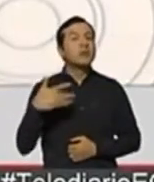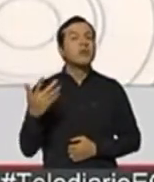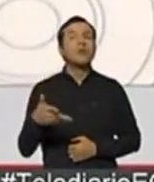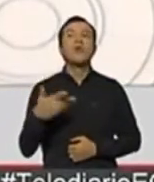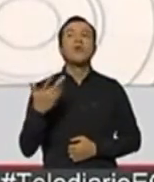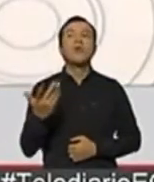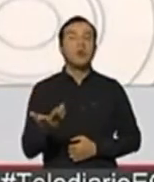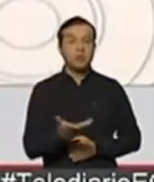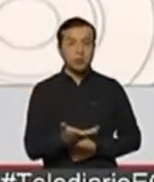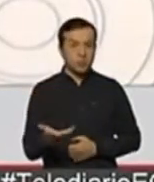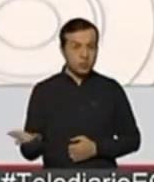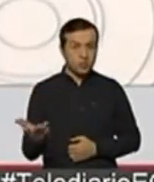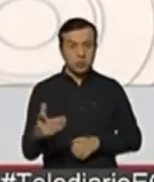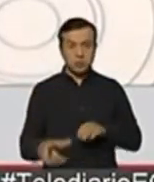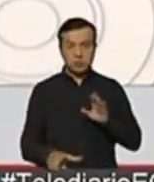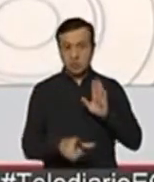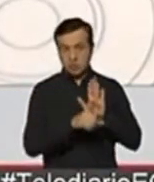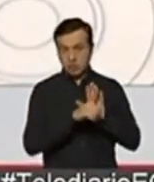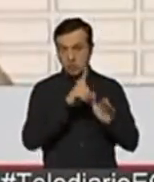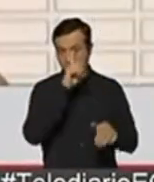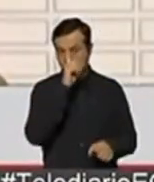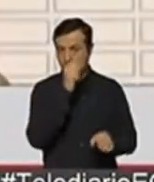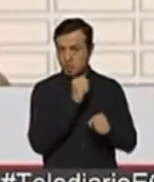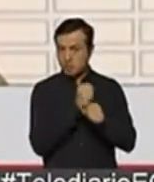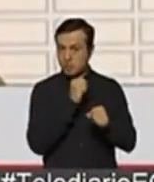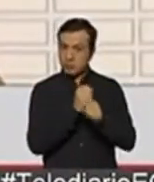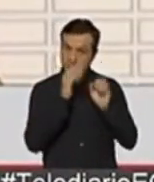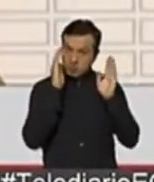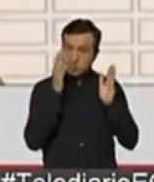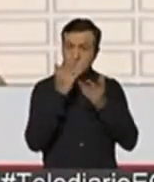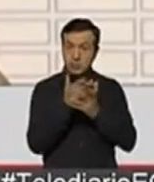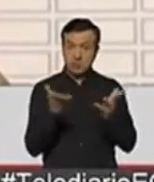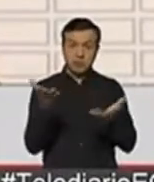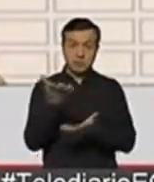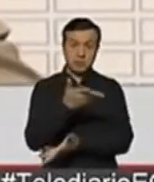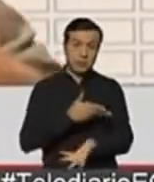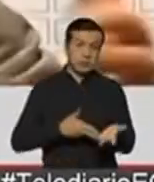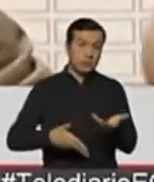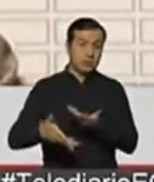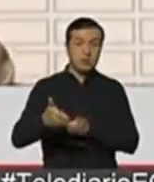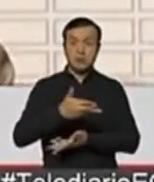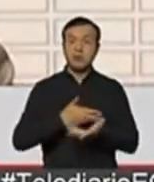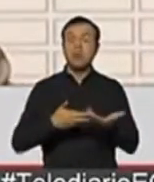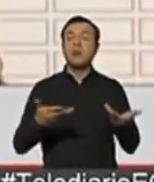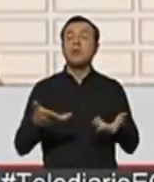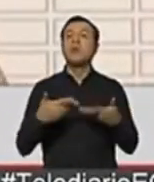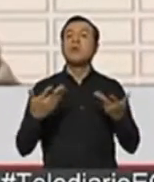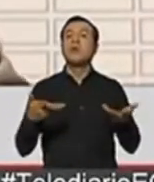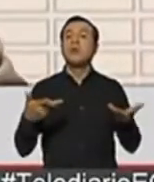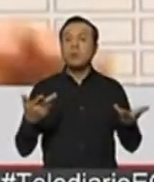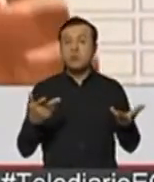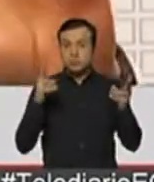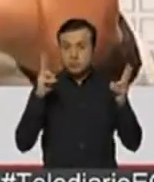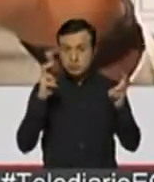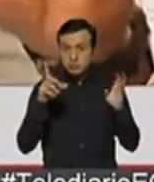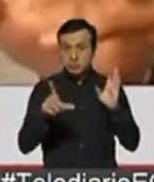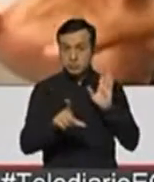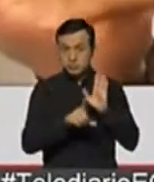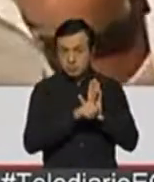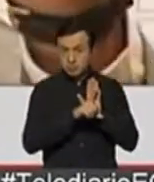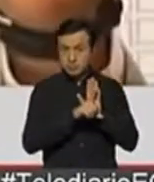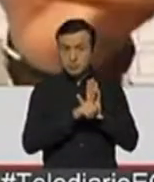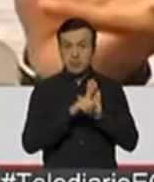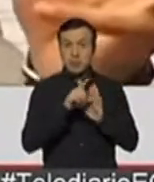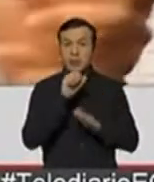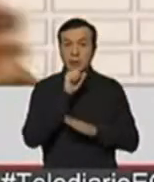que se hacen las legislaciones laborales. Y esa dinámica no puede estar anclada a un marco regulatorio